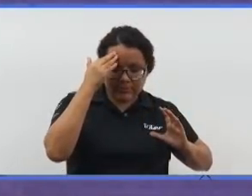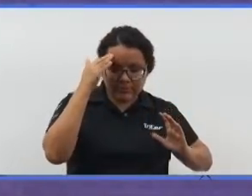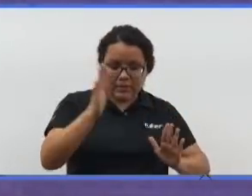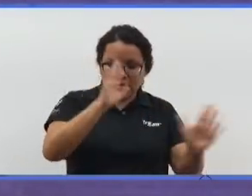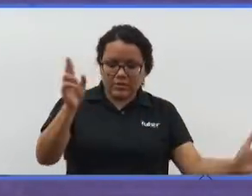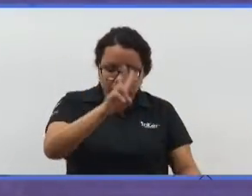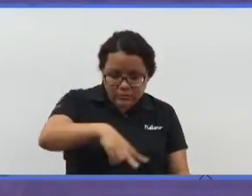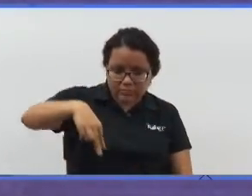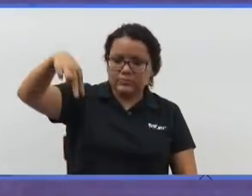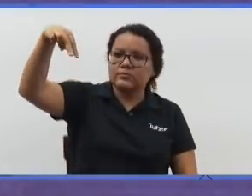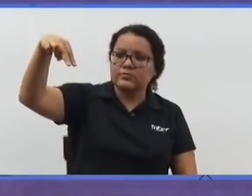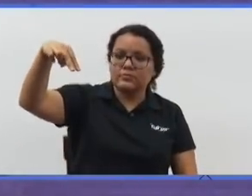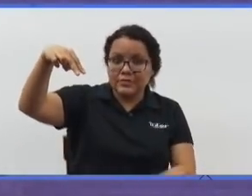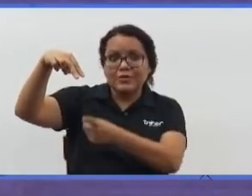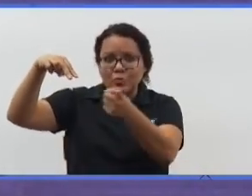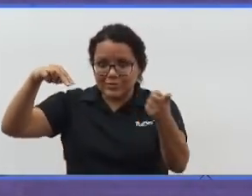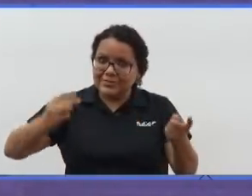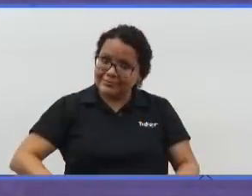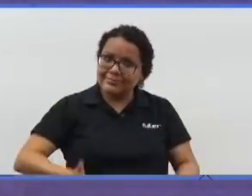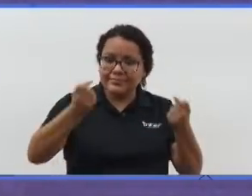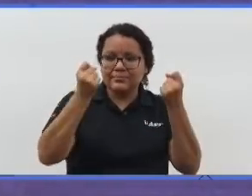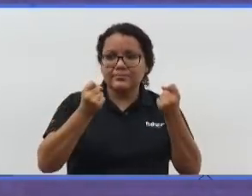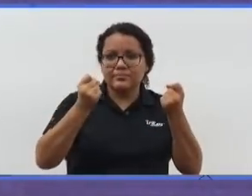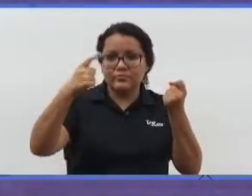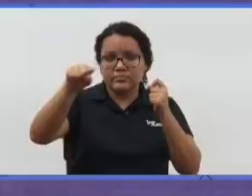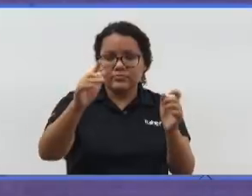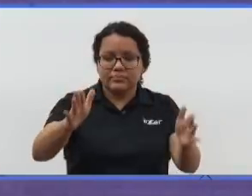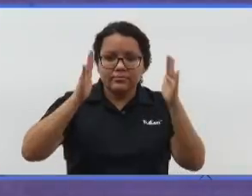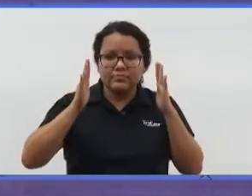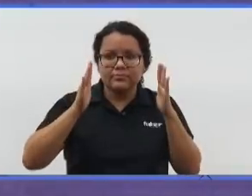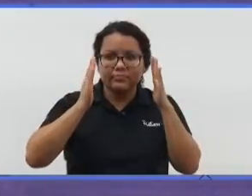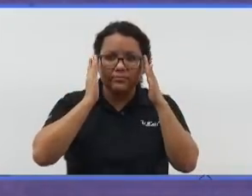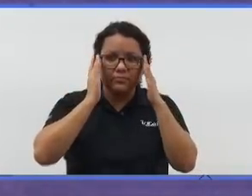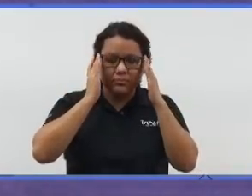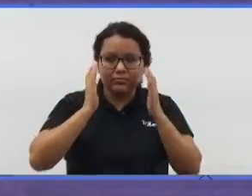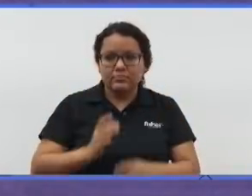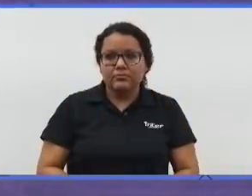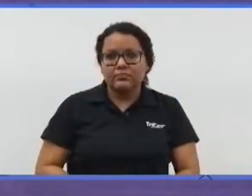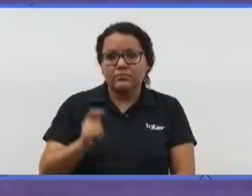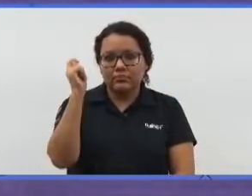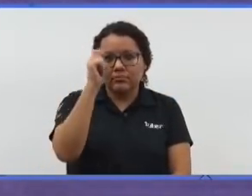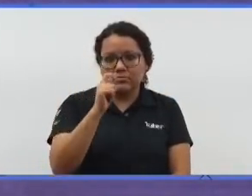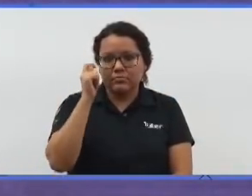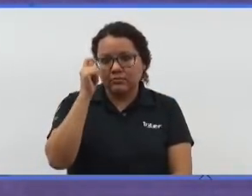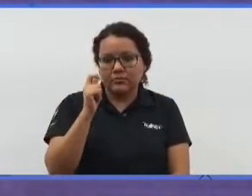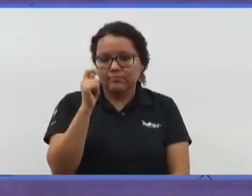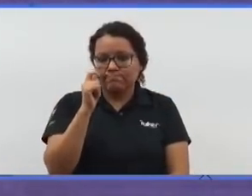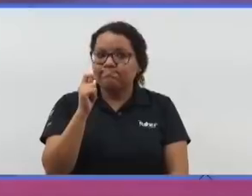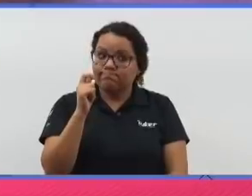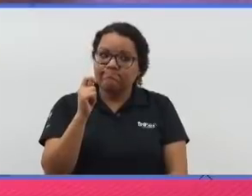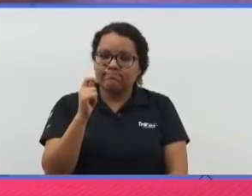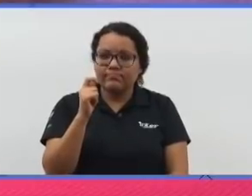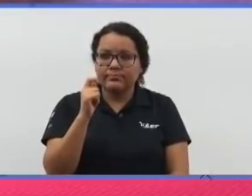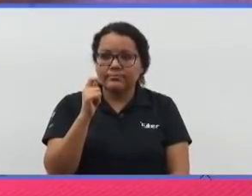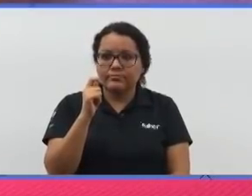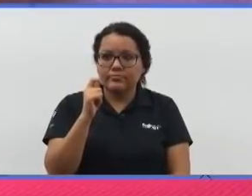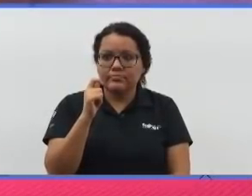será salvo ponga atención a este detalle teológicamente vale la pena discutirlo